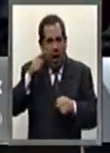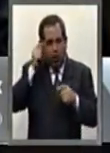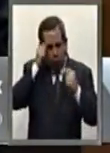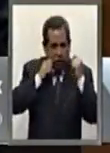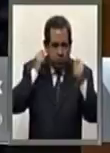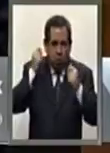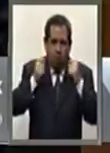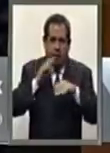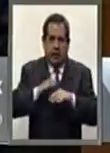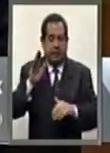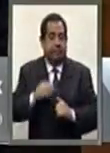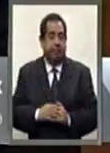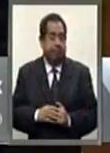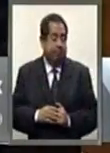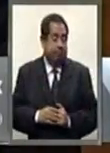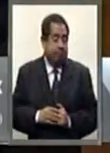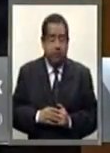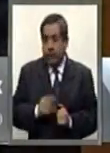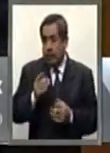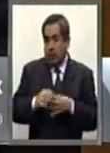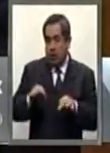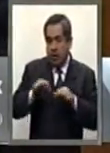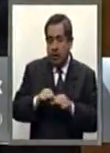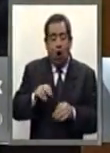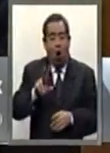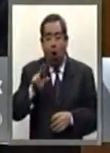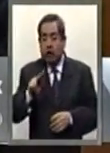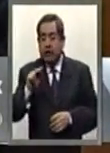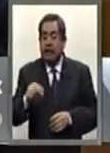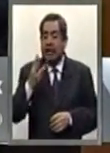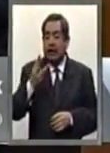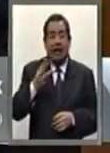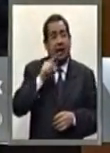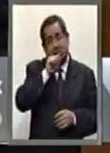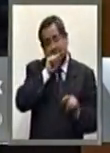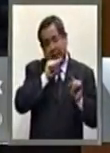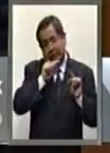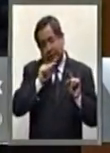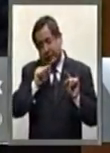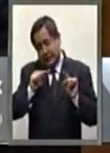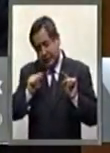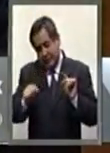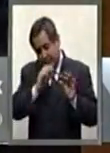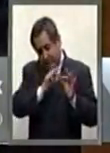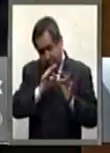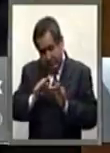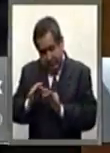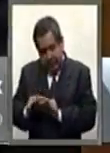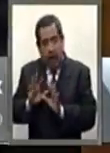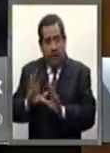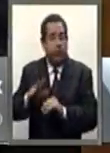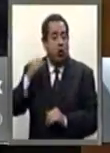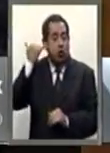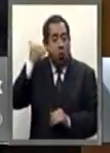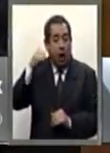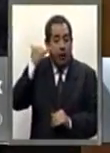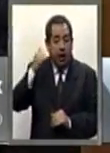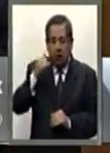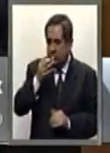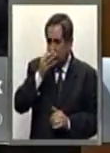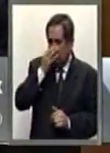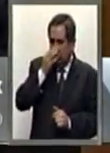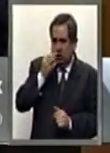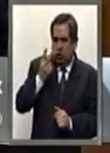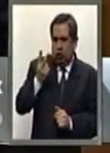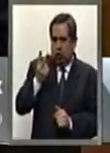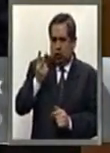turístico. Cabe mencionar que de las 83 localidades a nivel nacional, el estado de Yucatán solo cuenta con